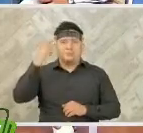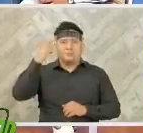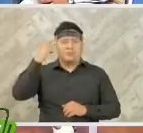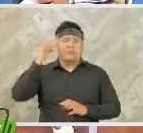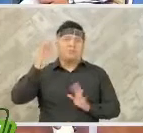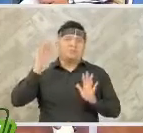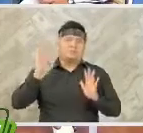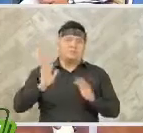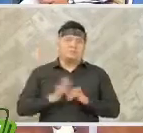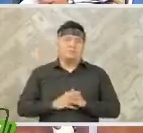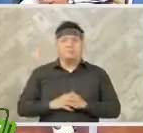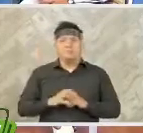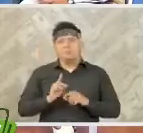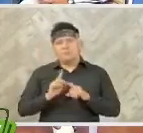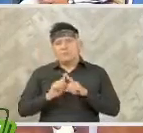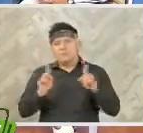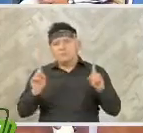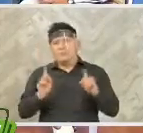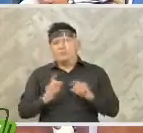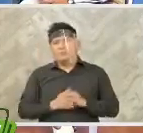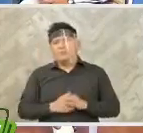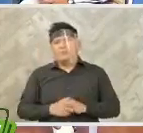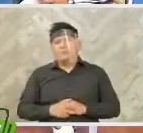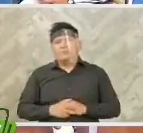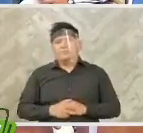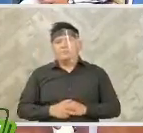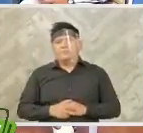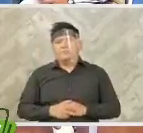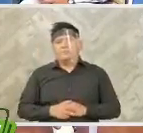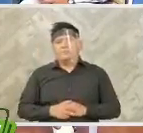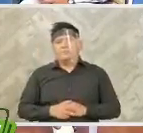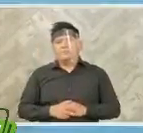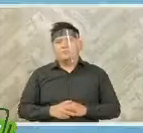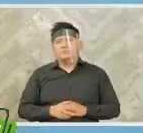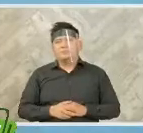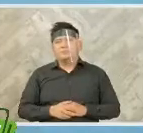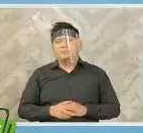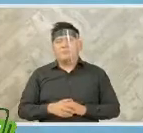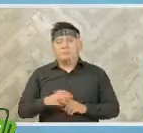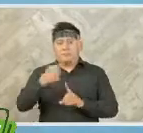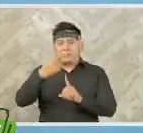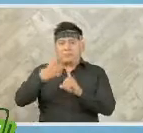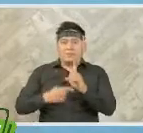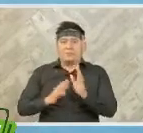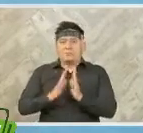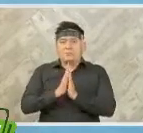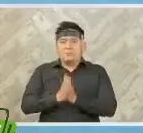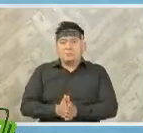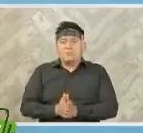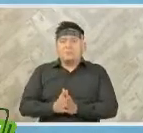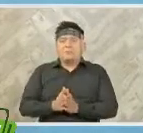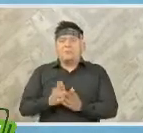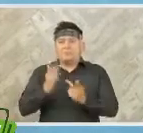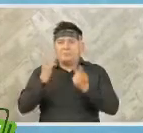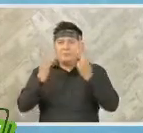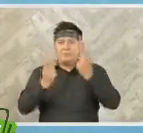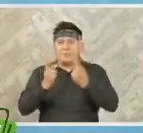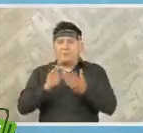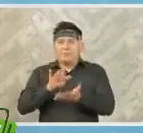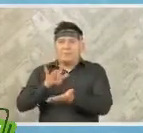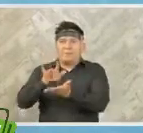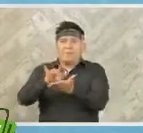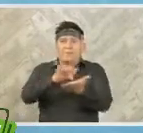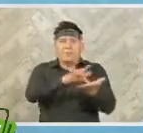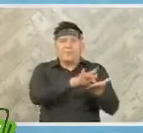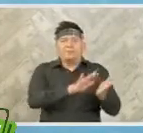Pareciera extraño. Cuando estuvimos en el mes de diciembre haciendo las visitas de bioseguridad